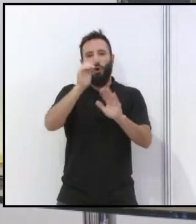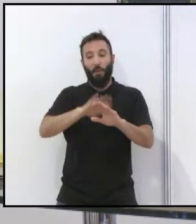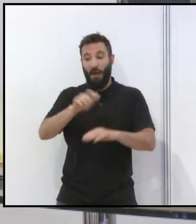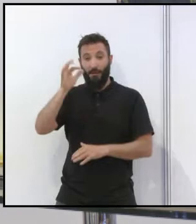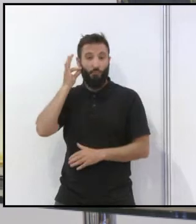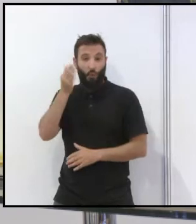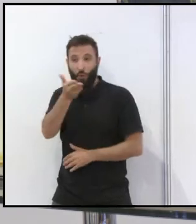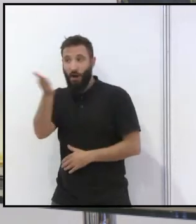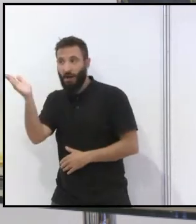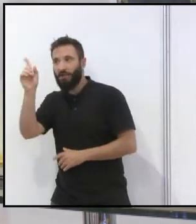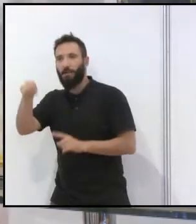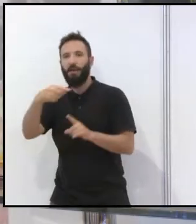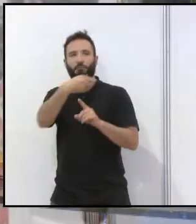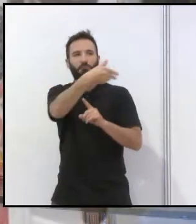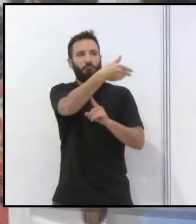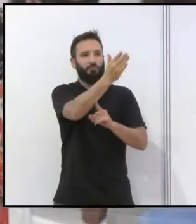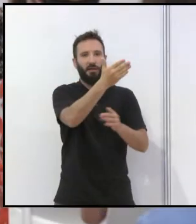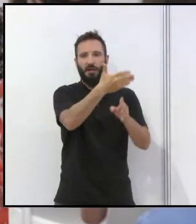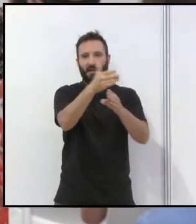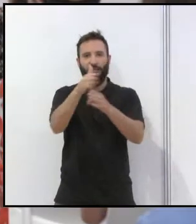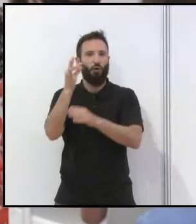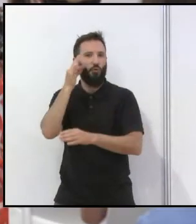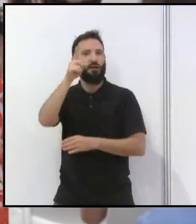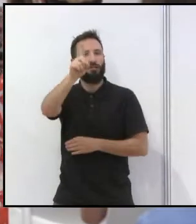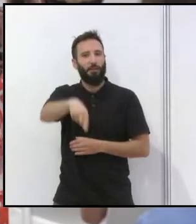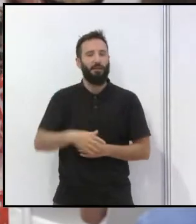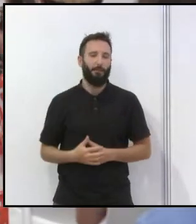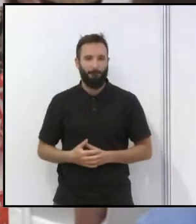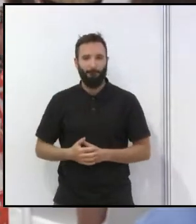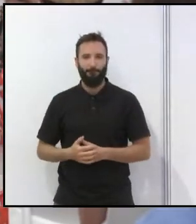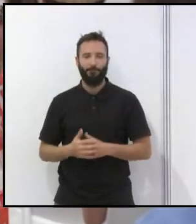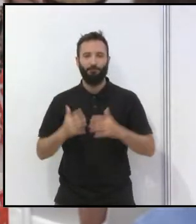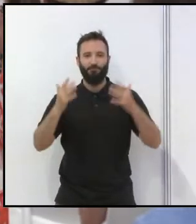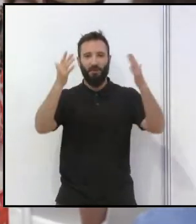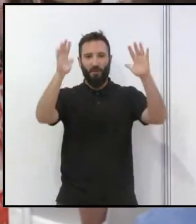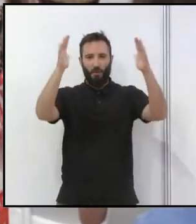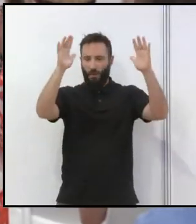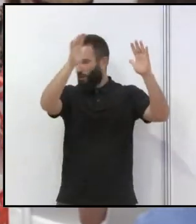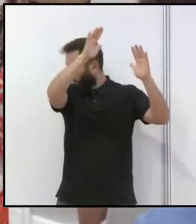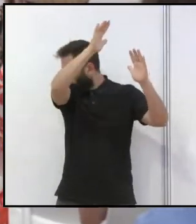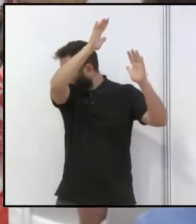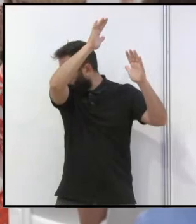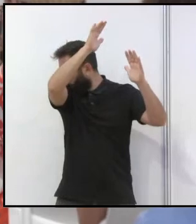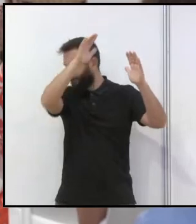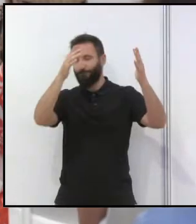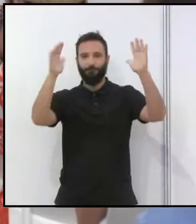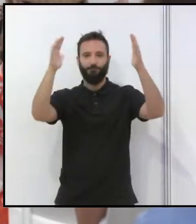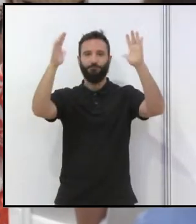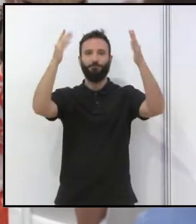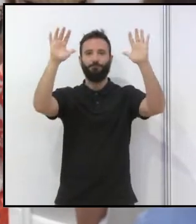y para las otras mujeres. Muy bien. Ahí, ¿no? No me pasé.